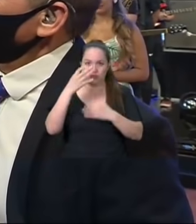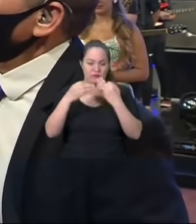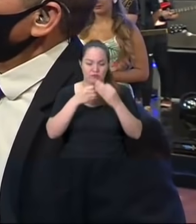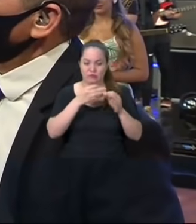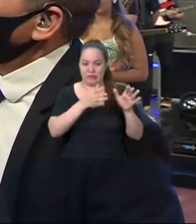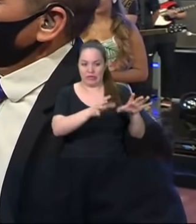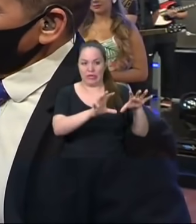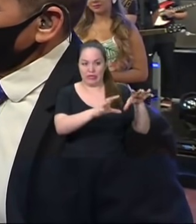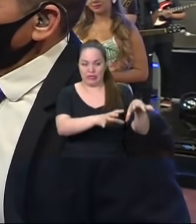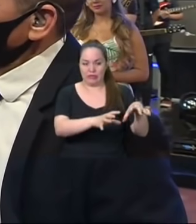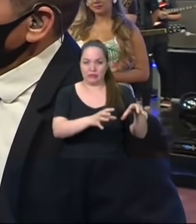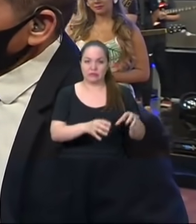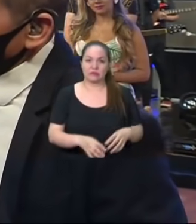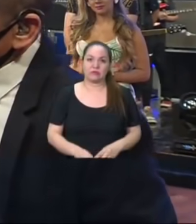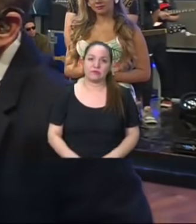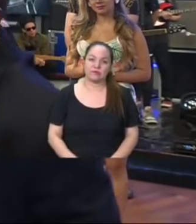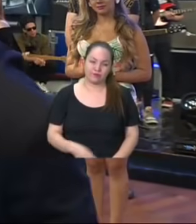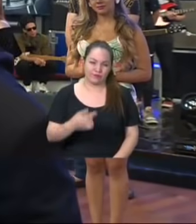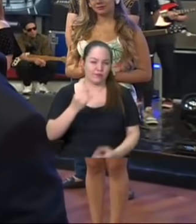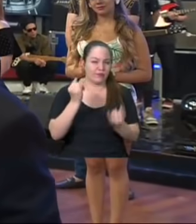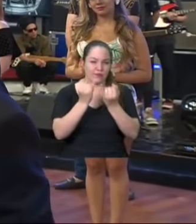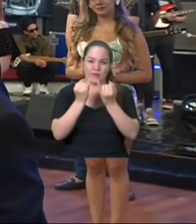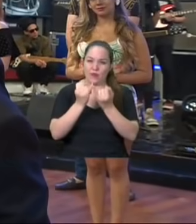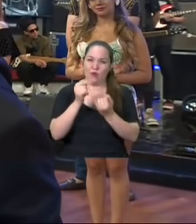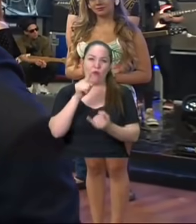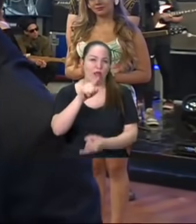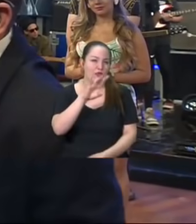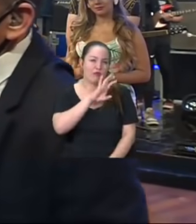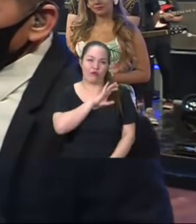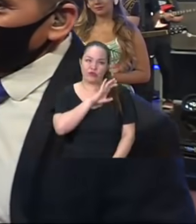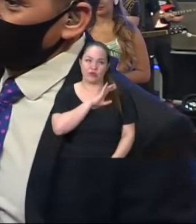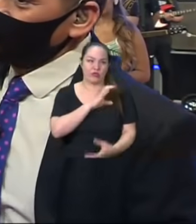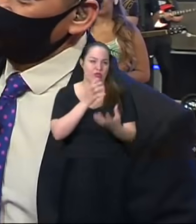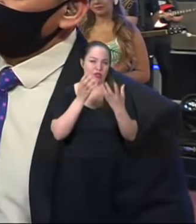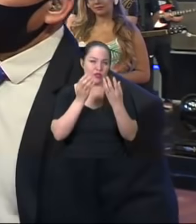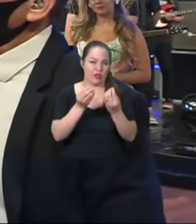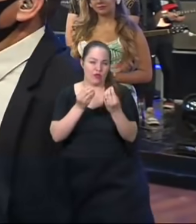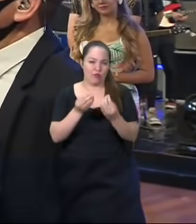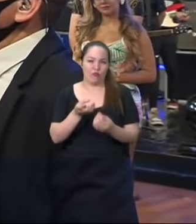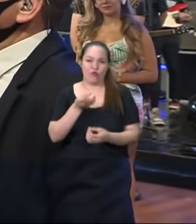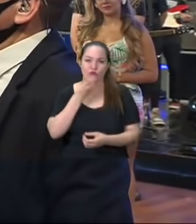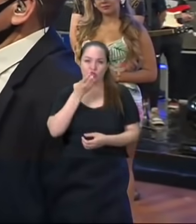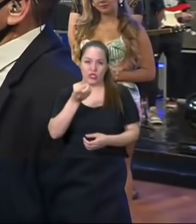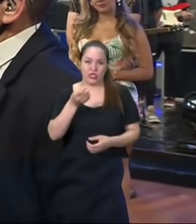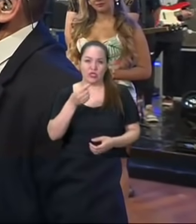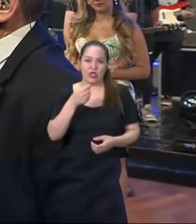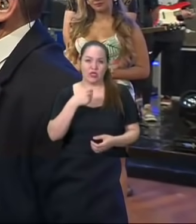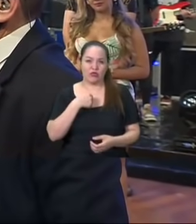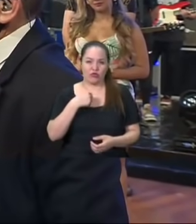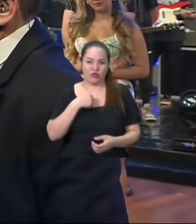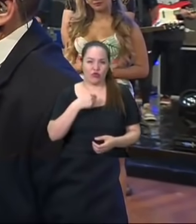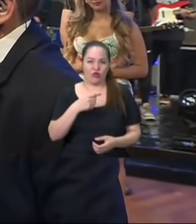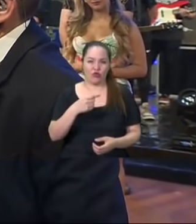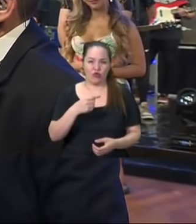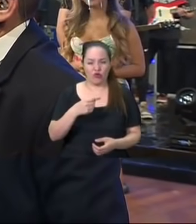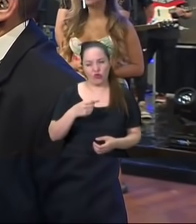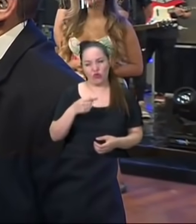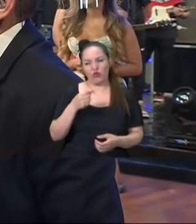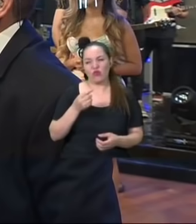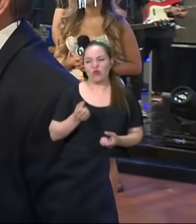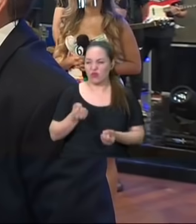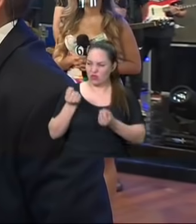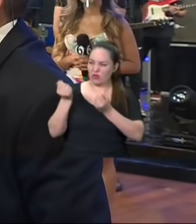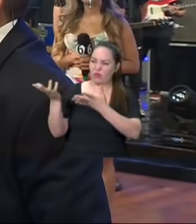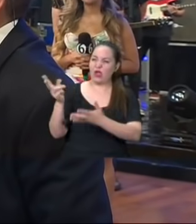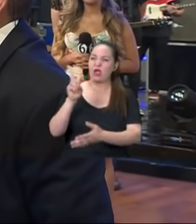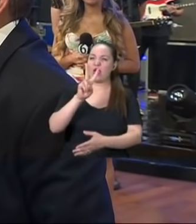Así es. Te quiero. Yo también lo quiero mucho. Yo, usted bien sabe que cuando yo ando mal... Pero te voy a dar 250 mil pesos por ese carro. No, la verdad es que no